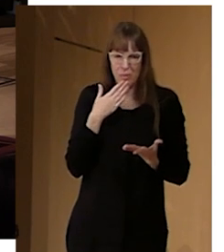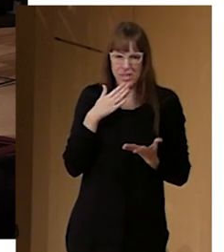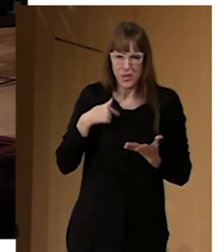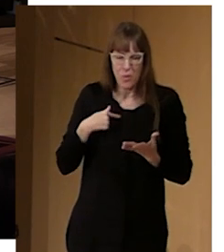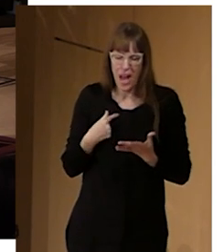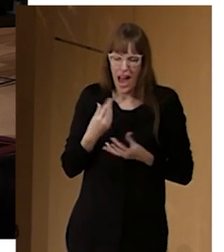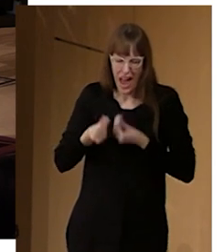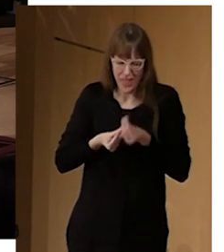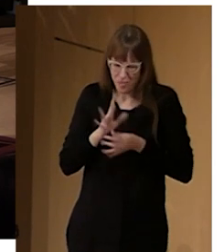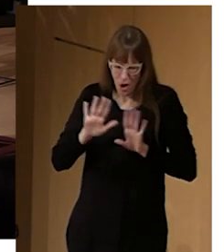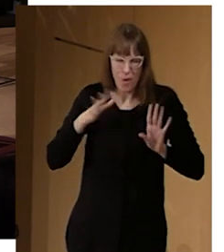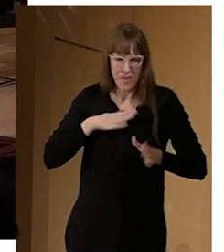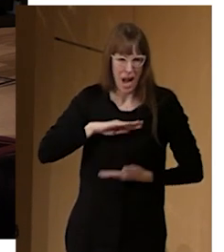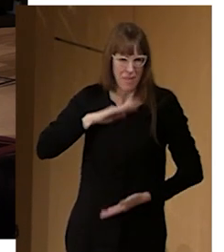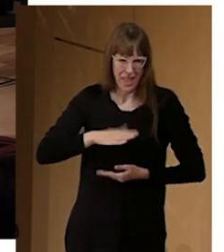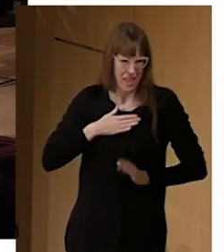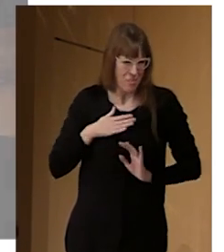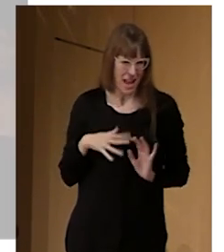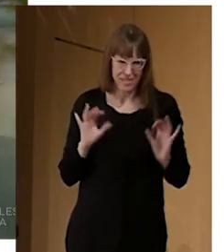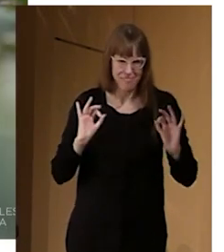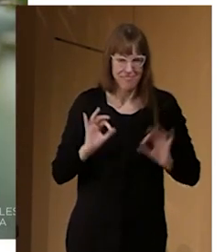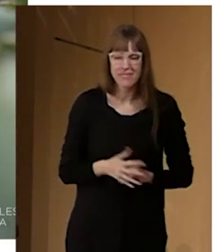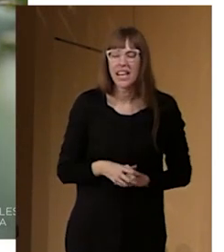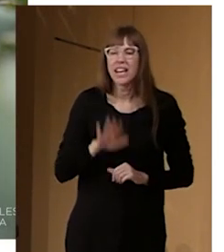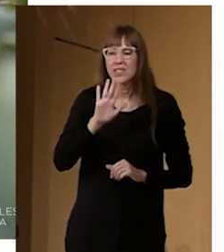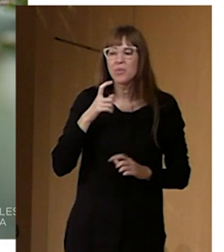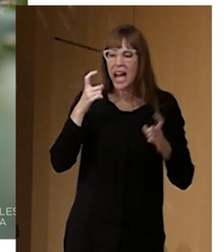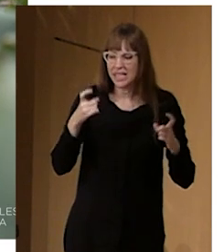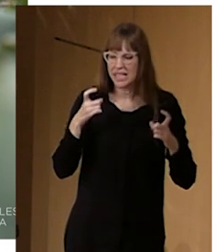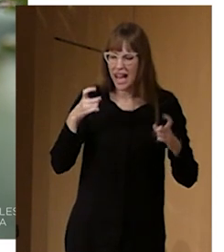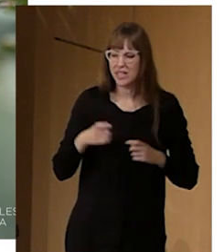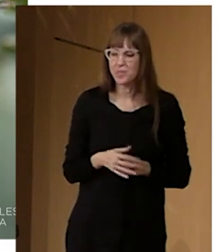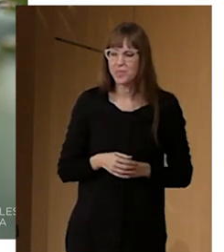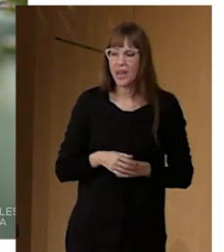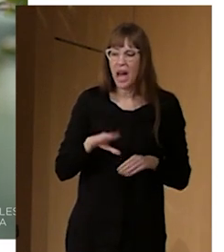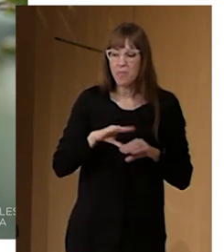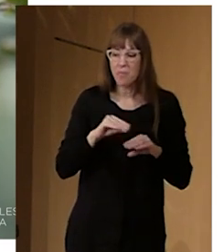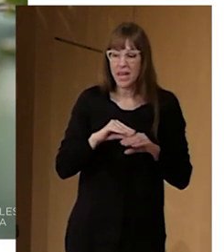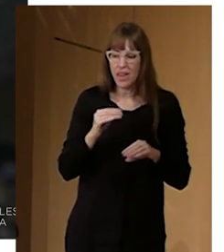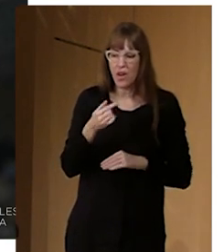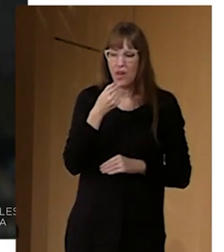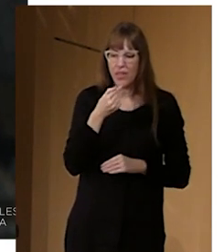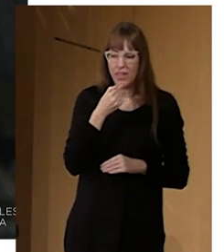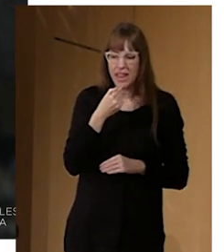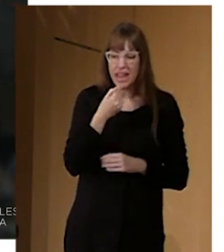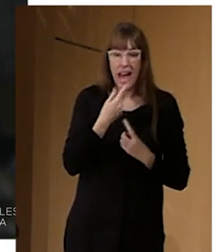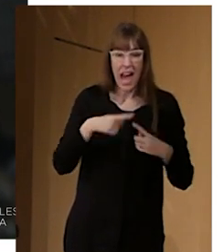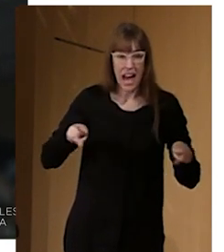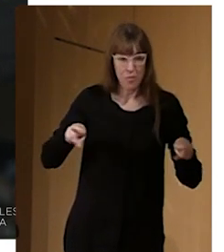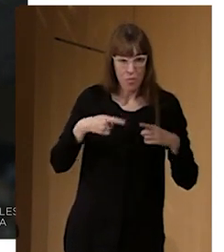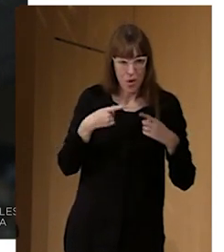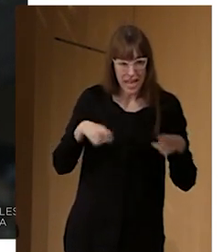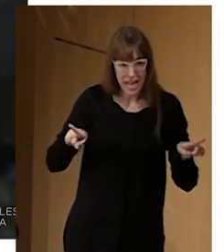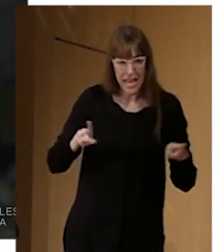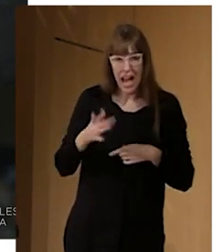bueno estamos orgullosos de lo que hacemos y y voy a intentar el ritmo cambiante de los compases y el cromatismo de la armonía fluyen en